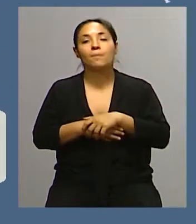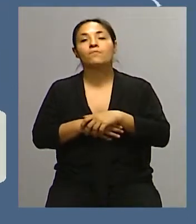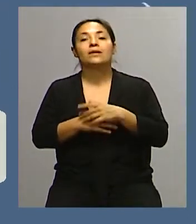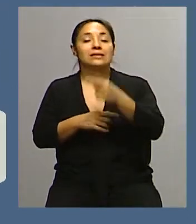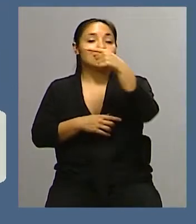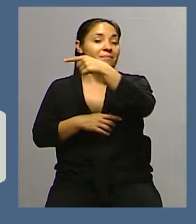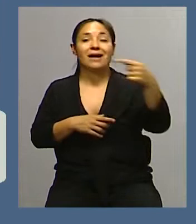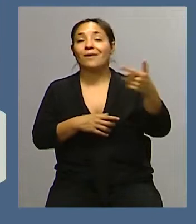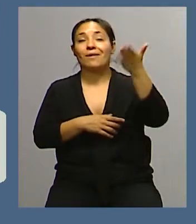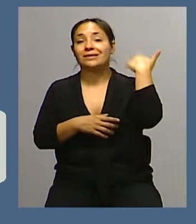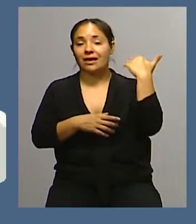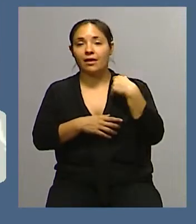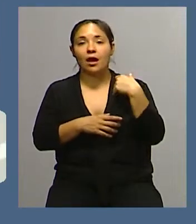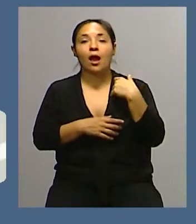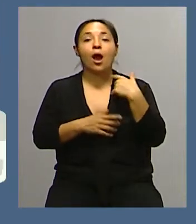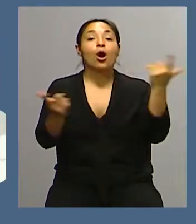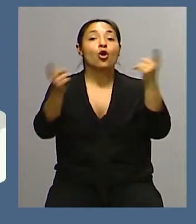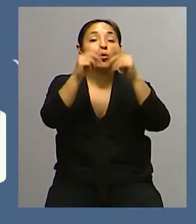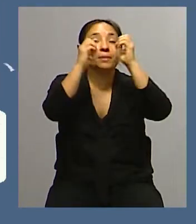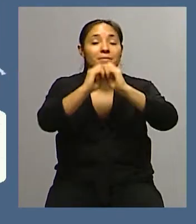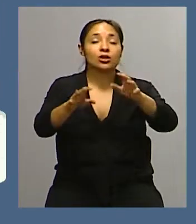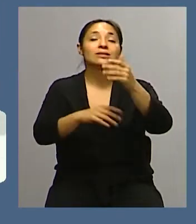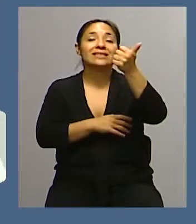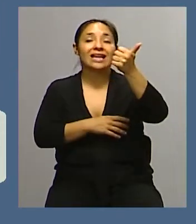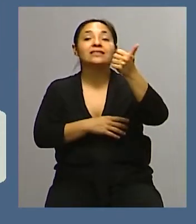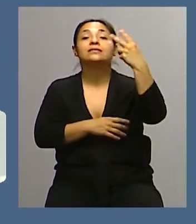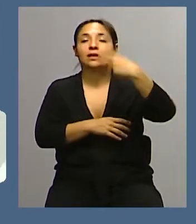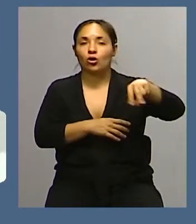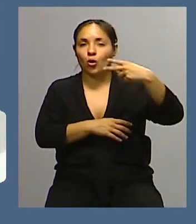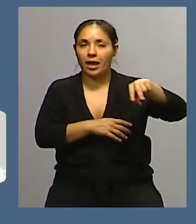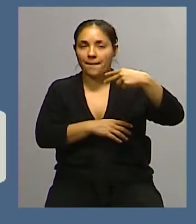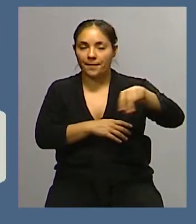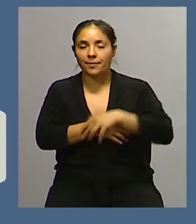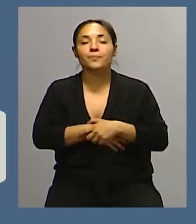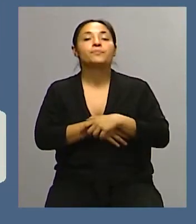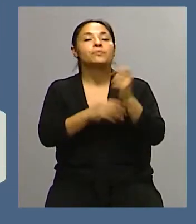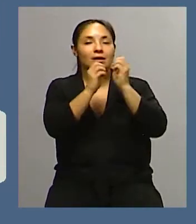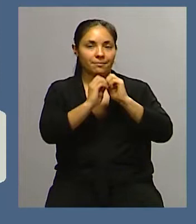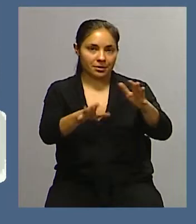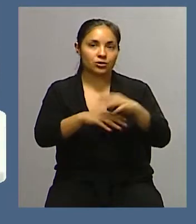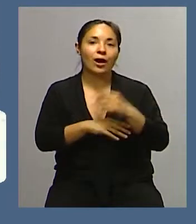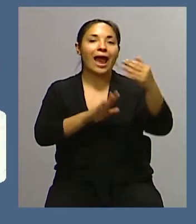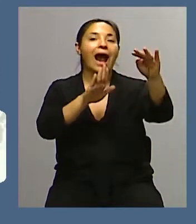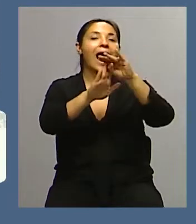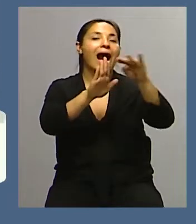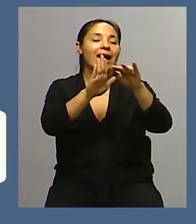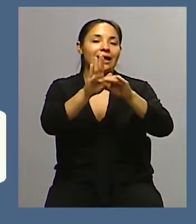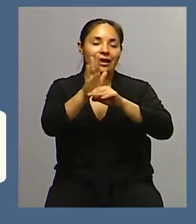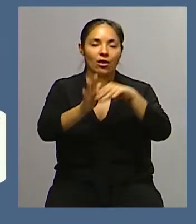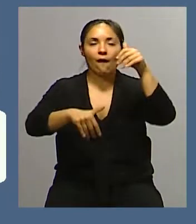pasada, la cumbre empezó el 6 de noviembre, el domingo 6 de noviembre, donde de alguna manera se define la agenda, o sea, se